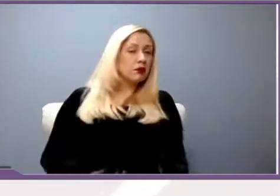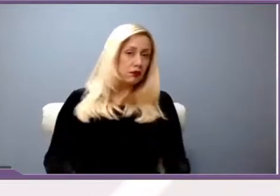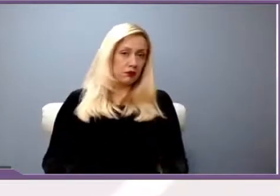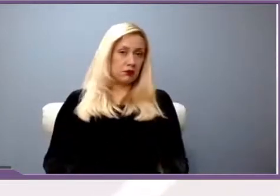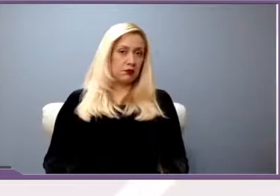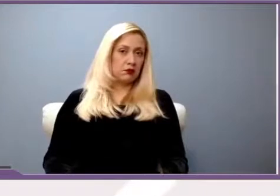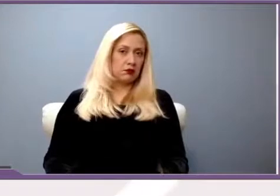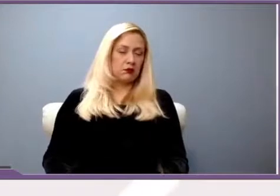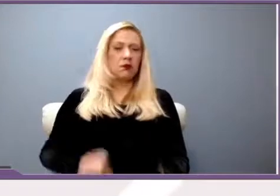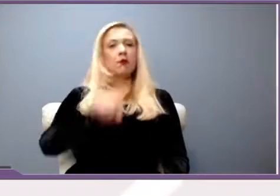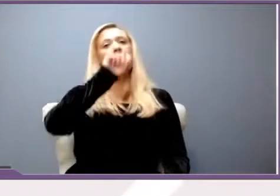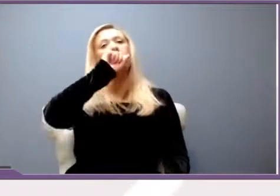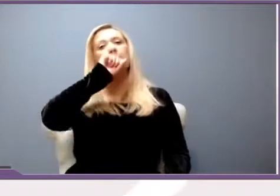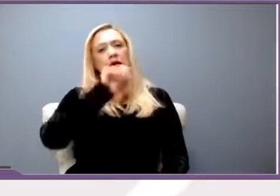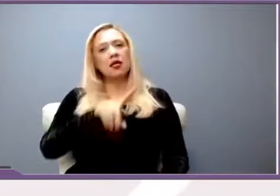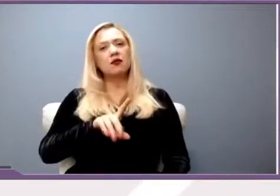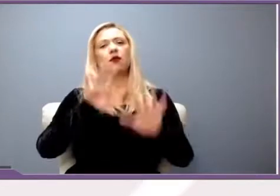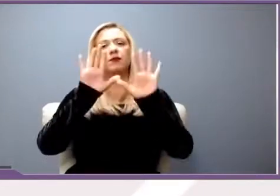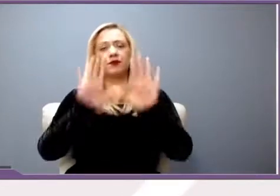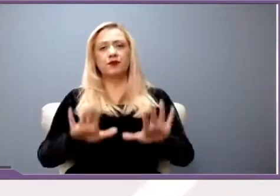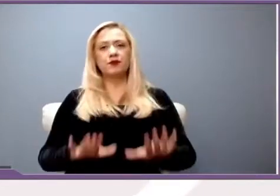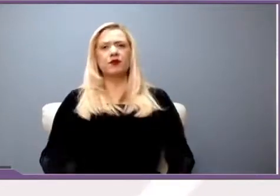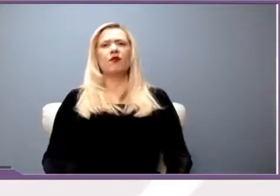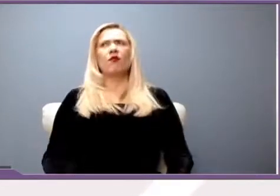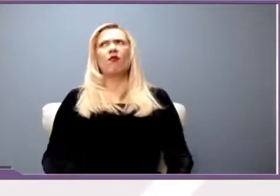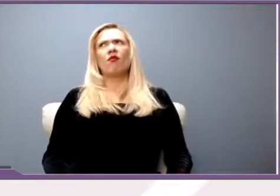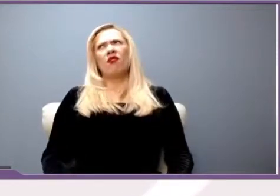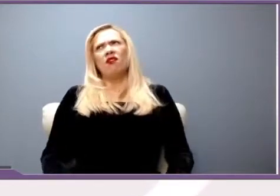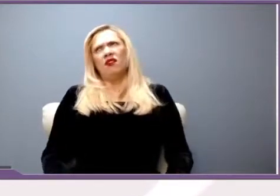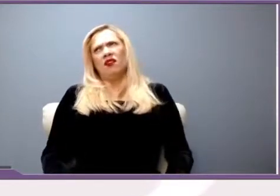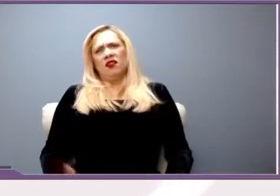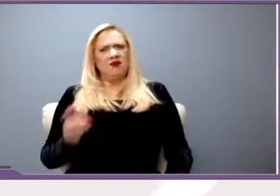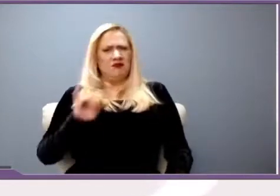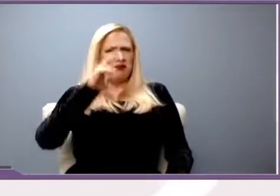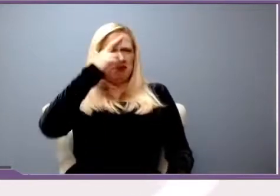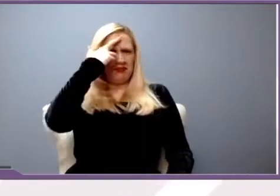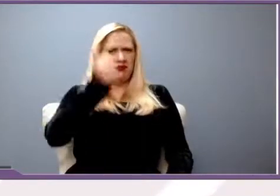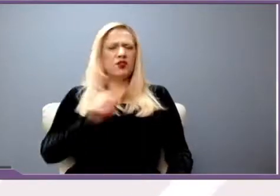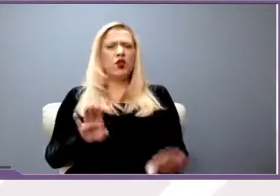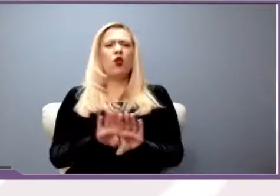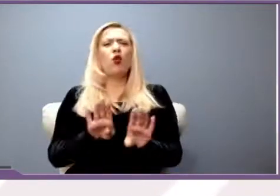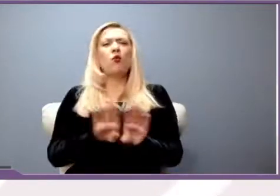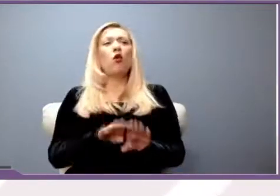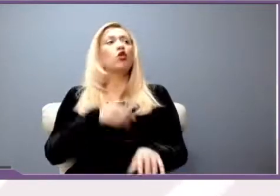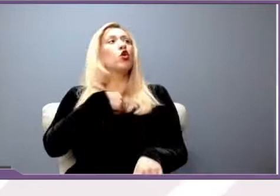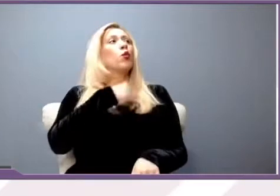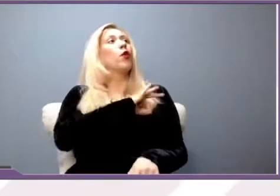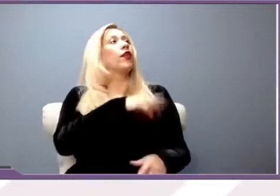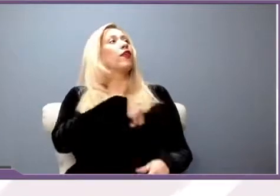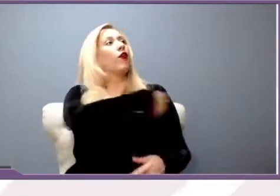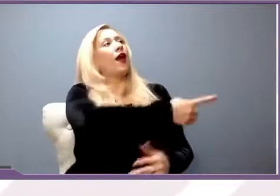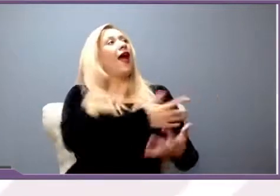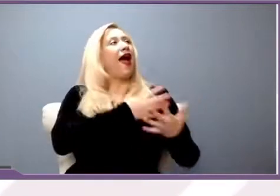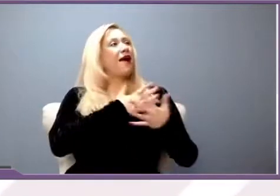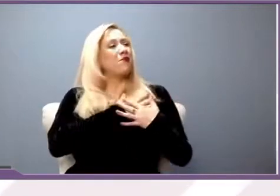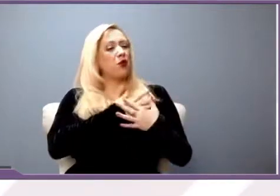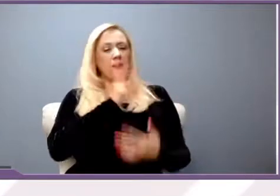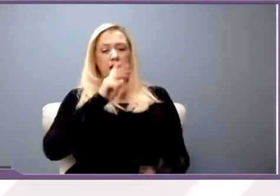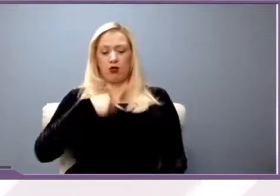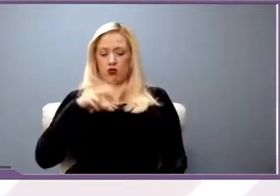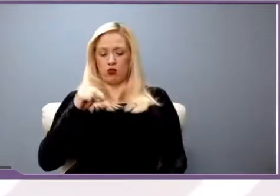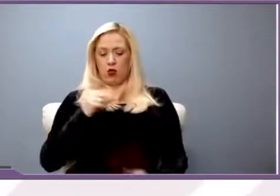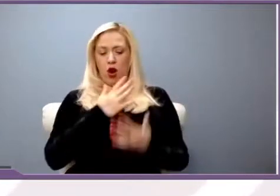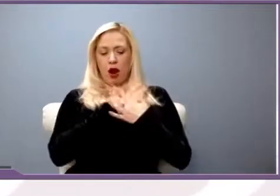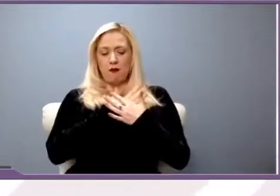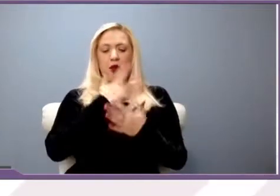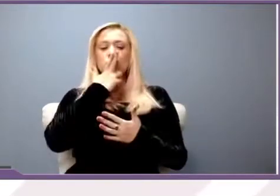también trabajar sobre, no el amor propio, porque como también lo planteaba Alejandra, ¿cómo vamos a amarnos si todo el mundo nos rechaza? ¿No? ¿De